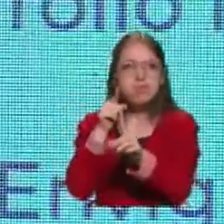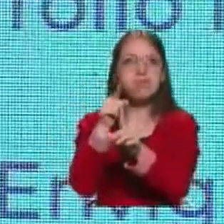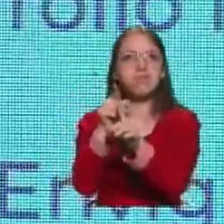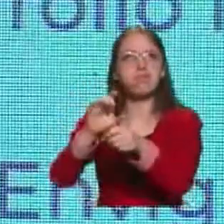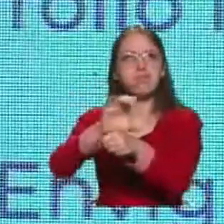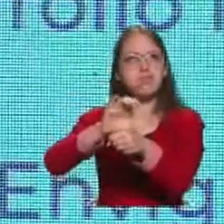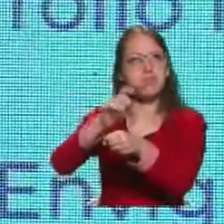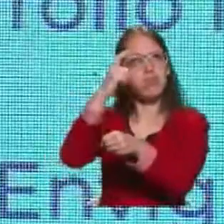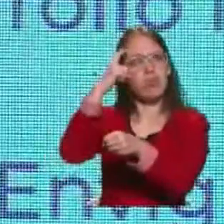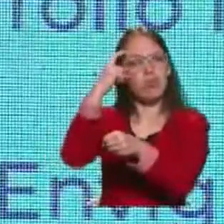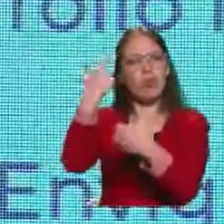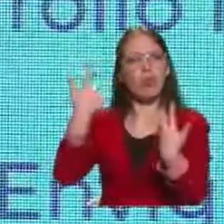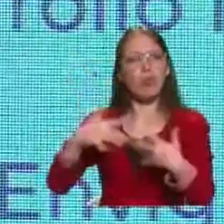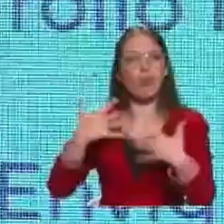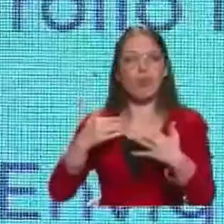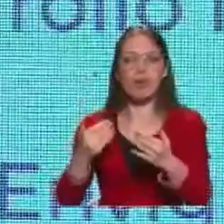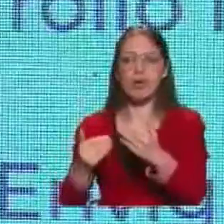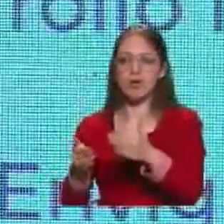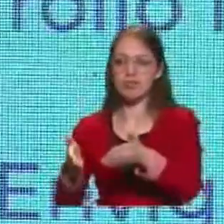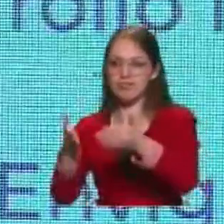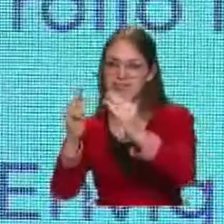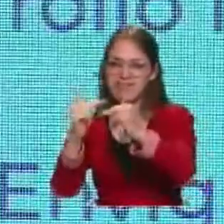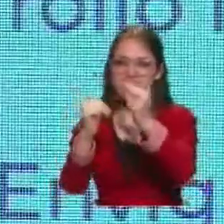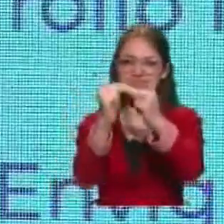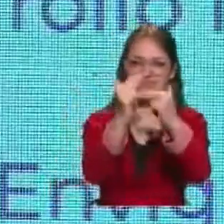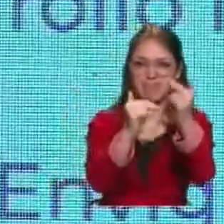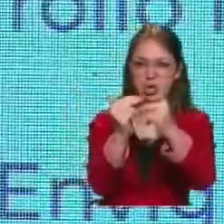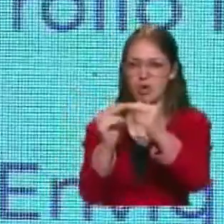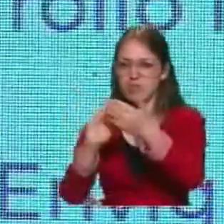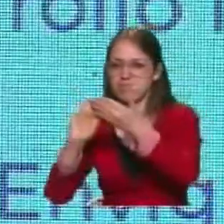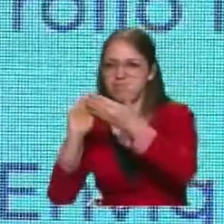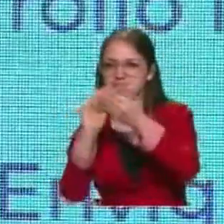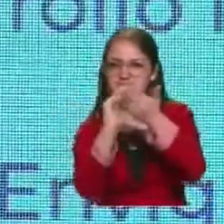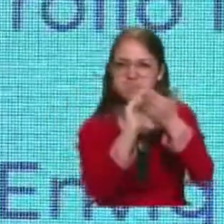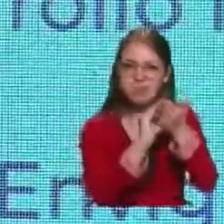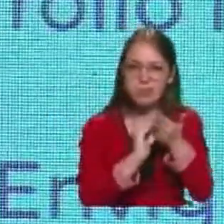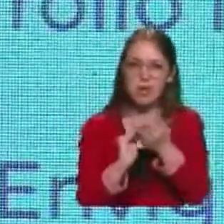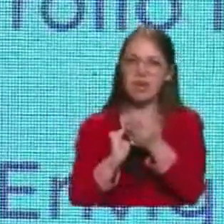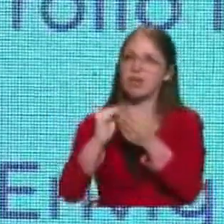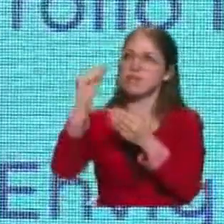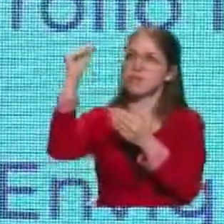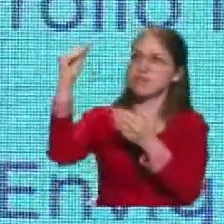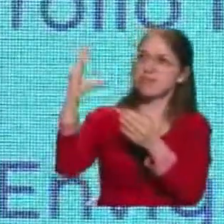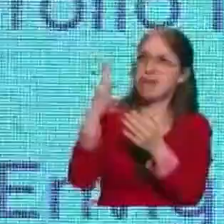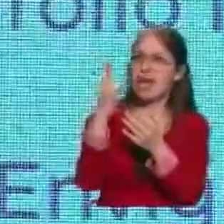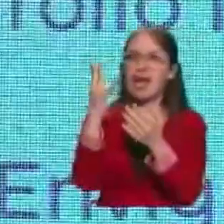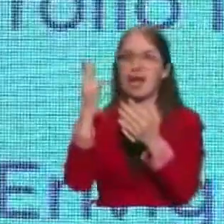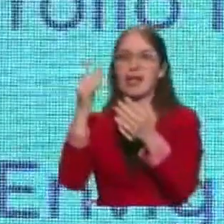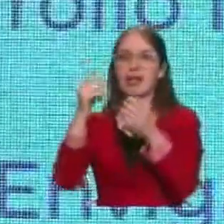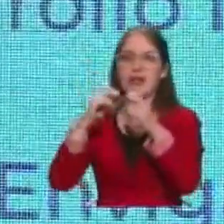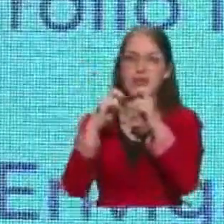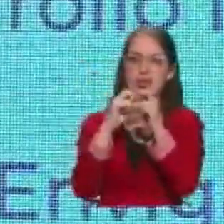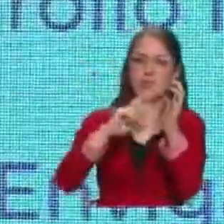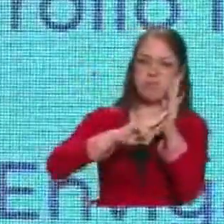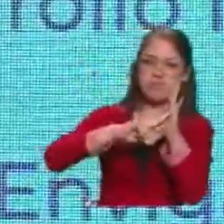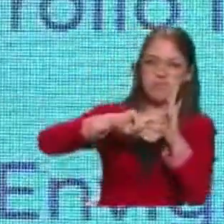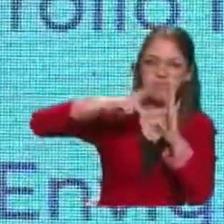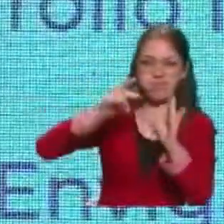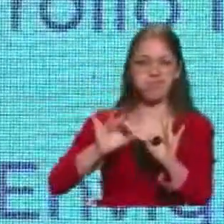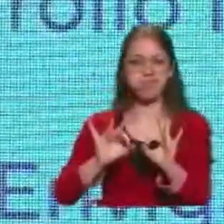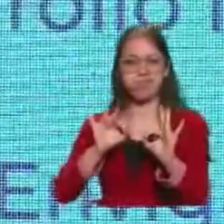modernización de las instalaciones instalaciones amigables con el medio ambiente instalaciones con tecnología de punta